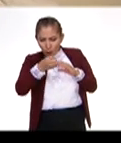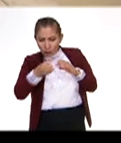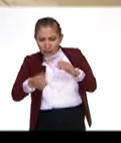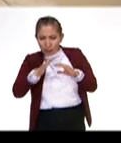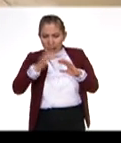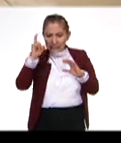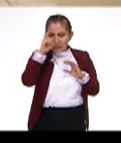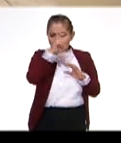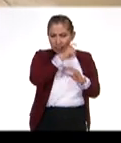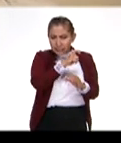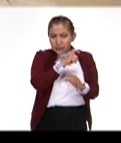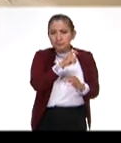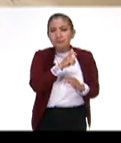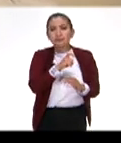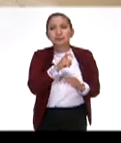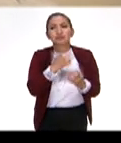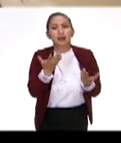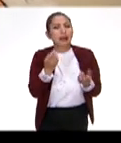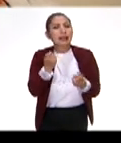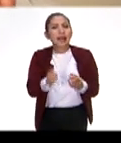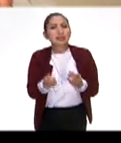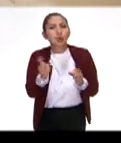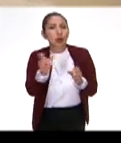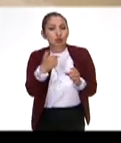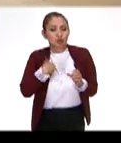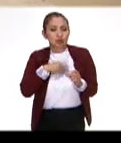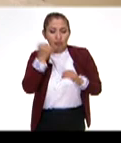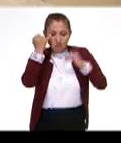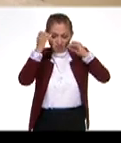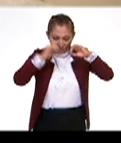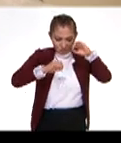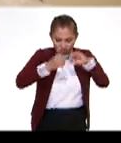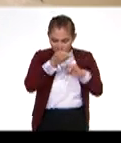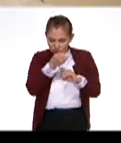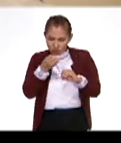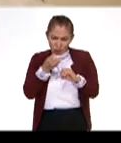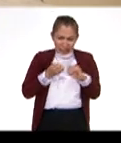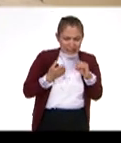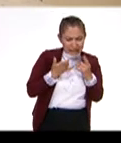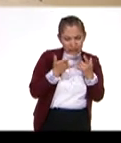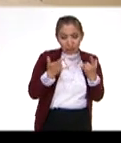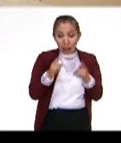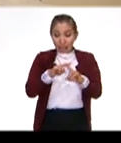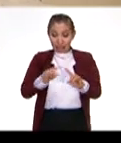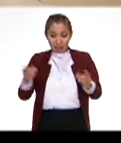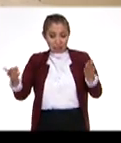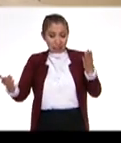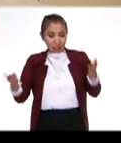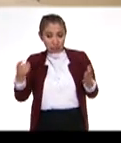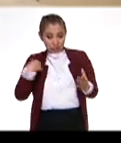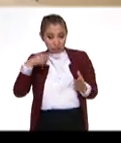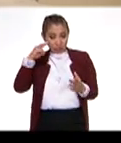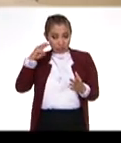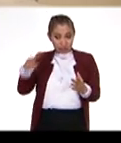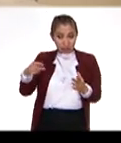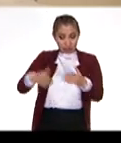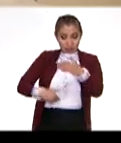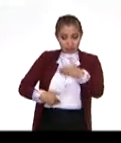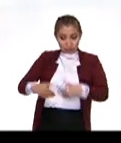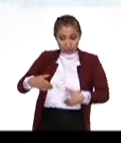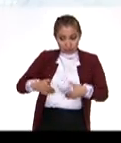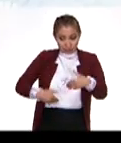mucho más complejo. Me refiero a cuando uno está construyendo. Entonces, la diferencia que me ofrece el